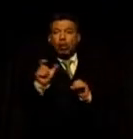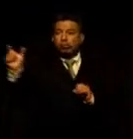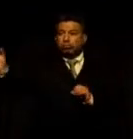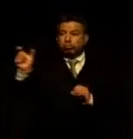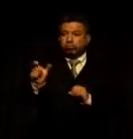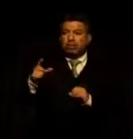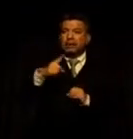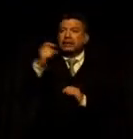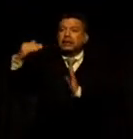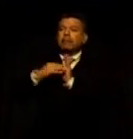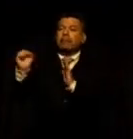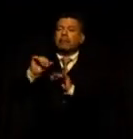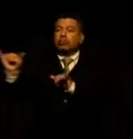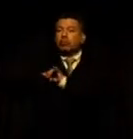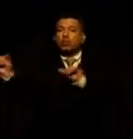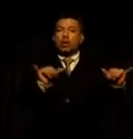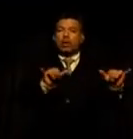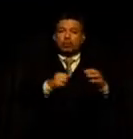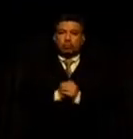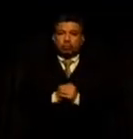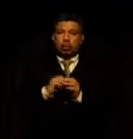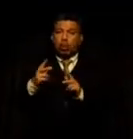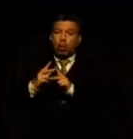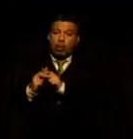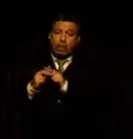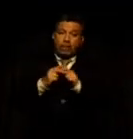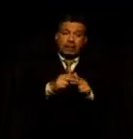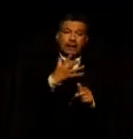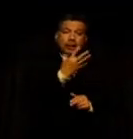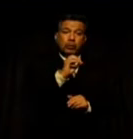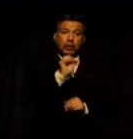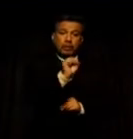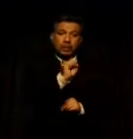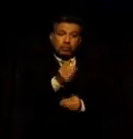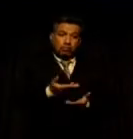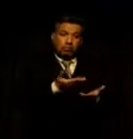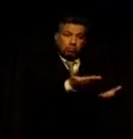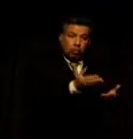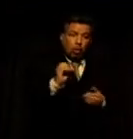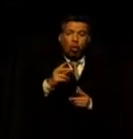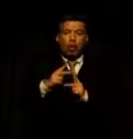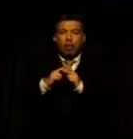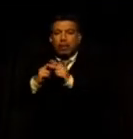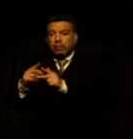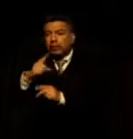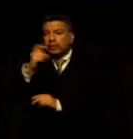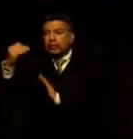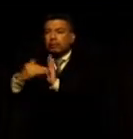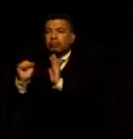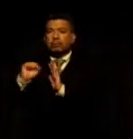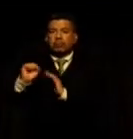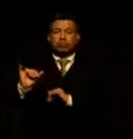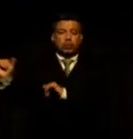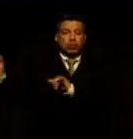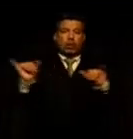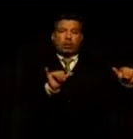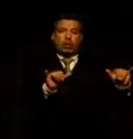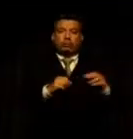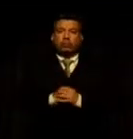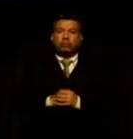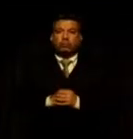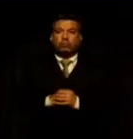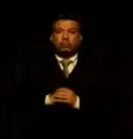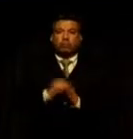alguien que deposita 100 mil pesos o dar un préstamo de 50 pesos un préstamo de 100 mil pesos la